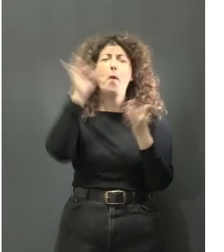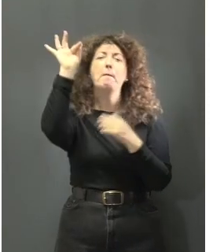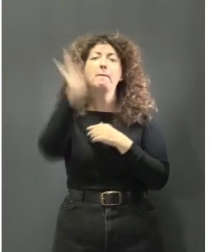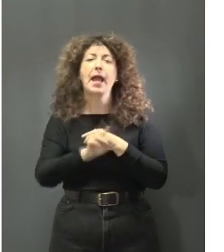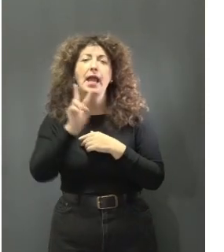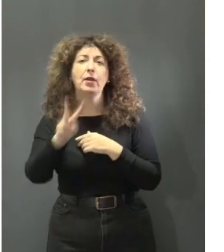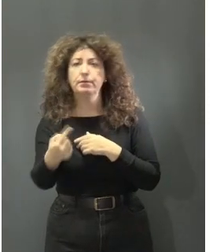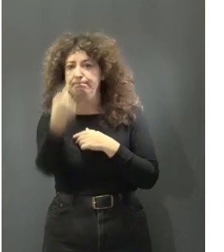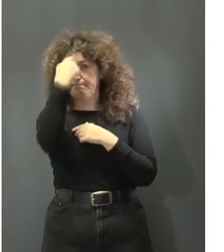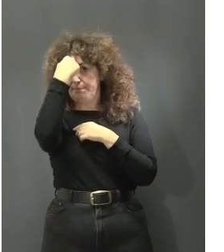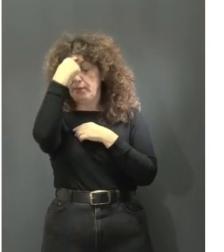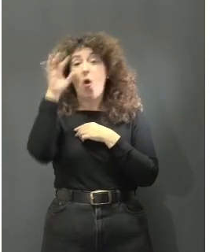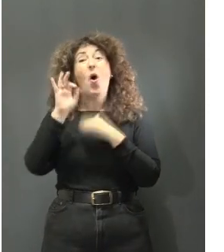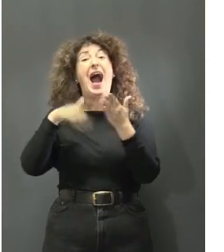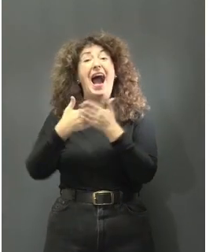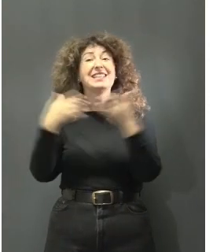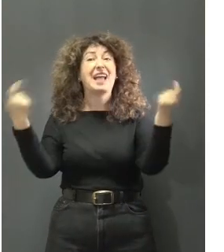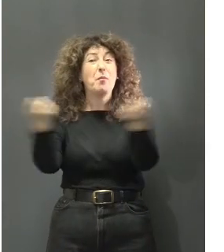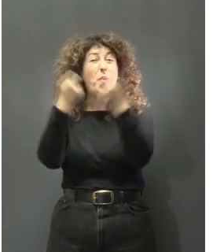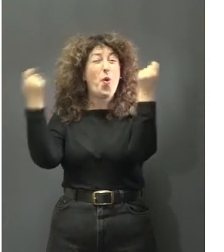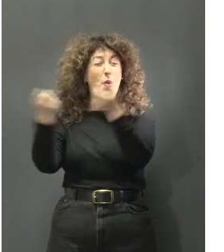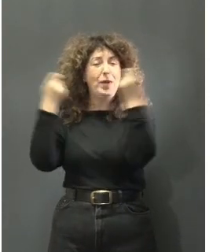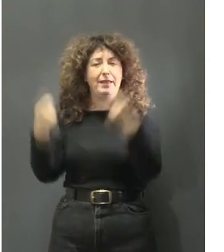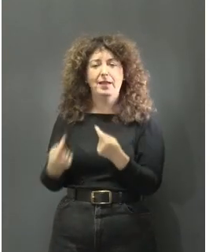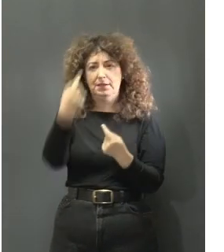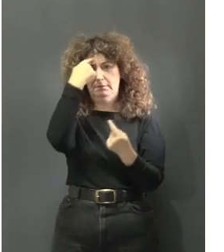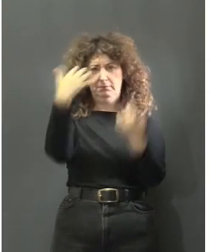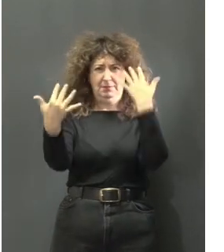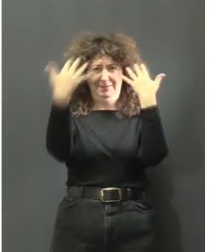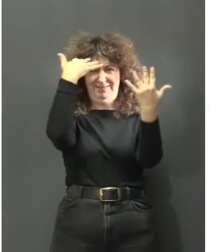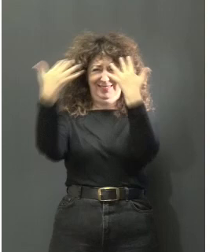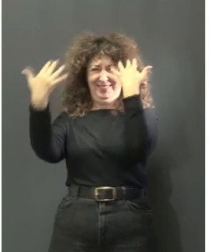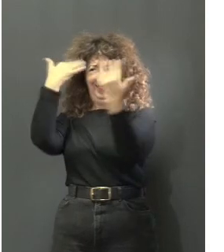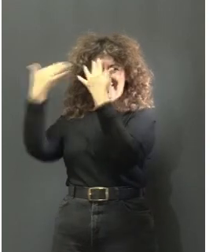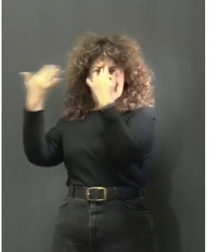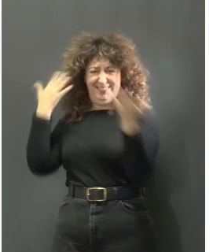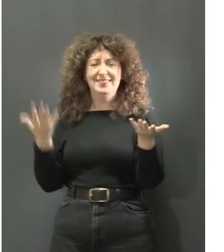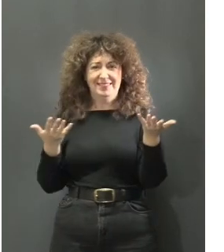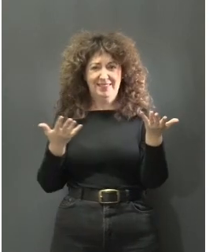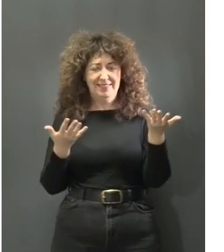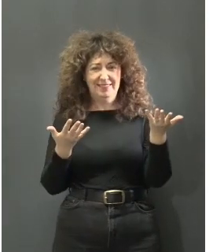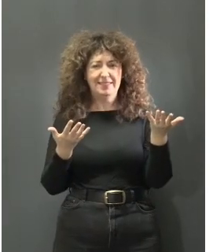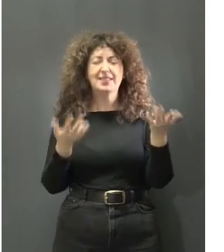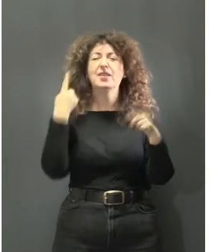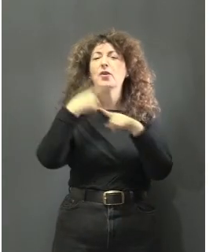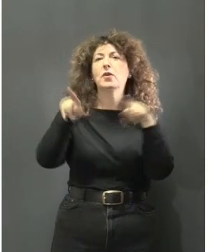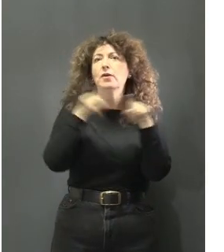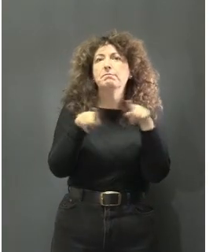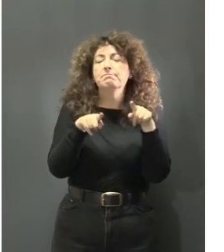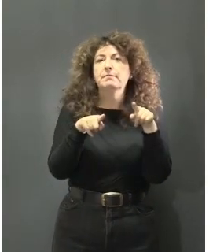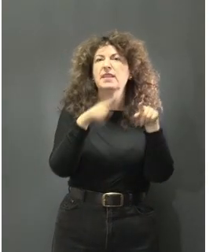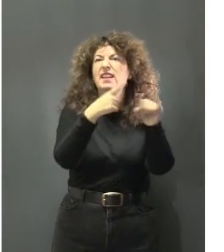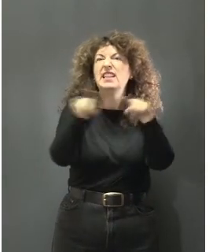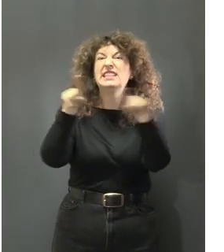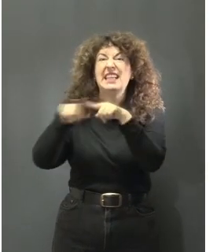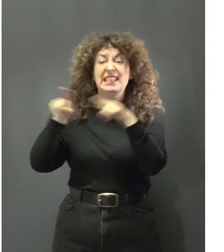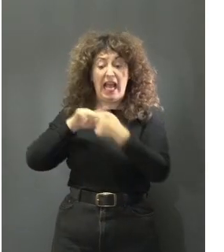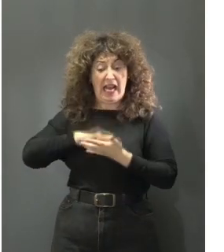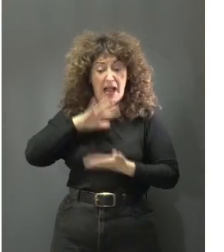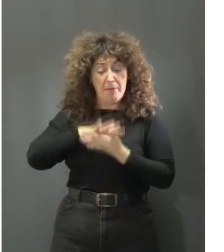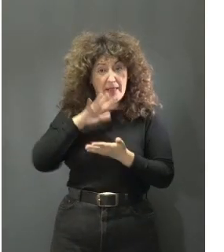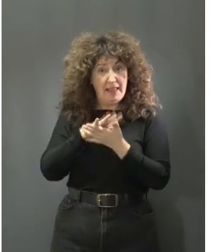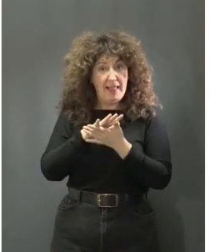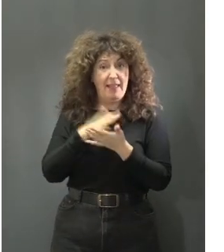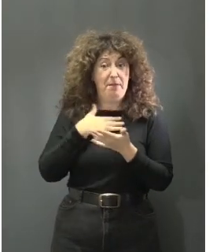e incluso con la publicidad. ¿Qué mensajes estamos recibiendo de distintas capacidades que pueden tener